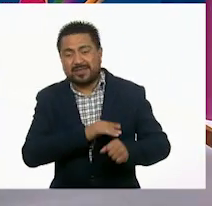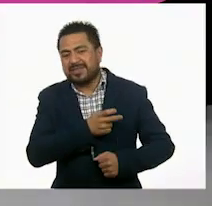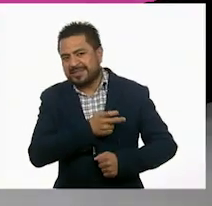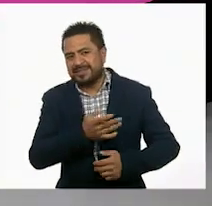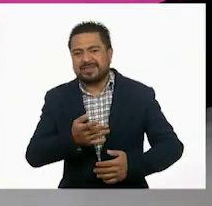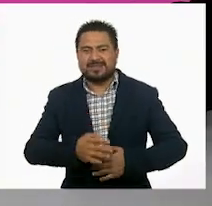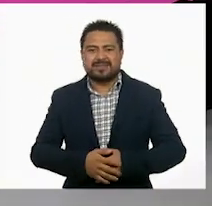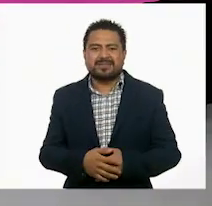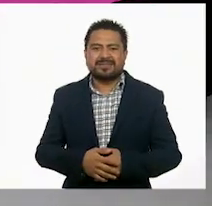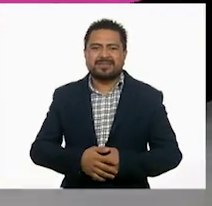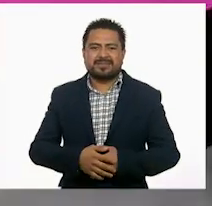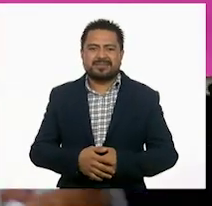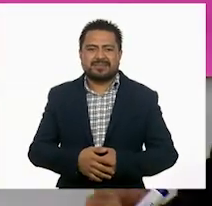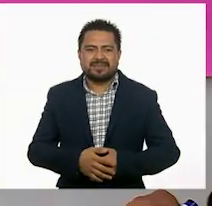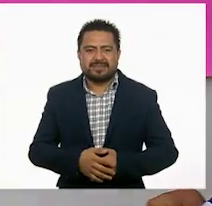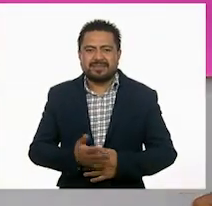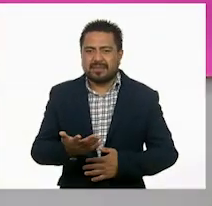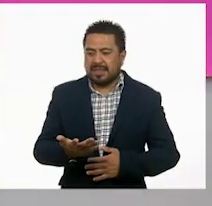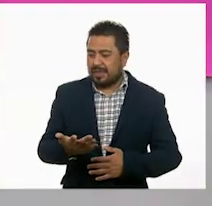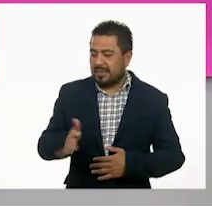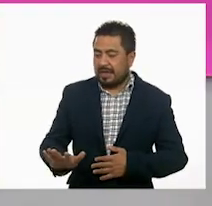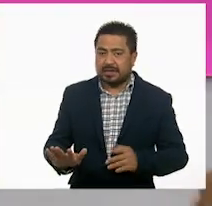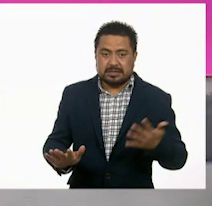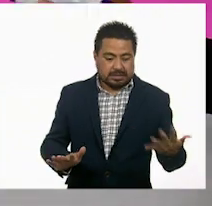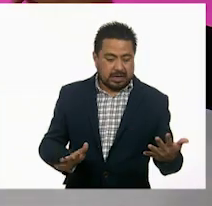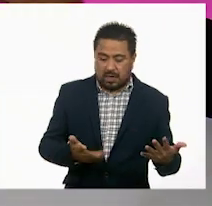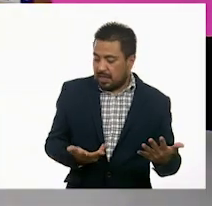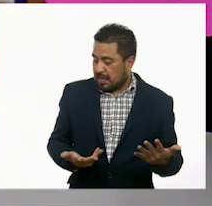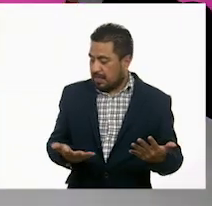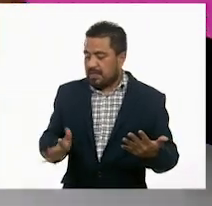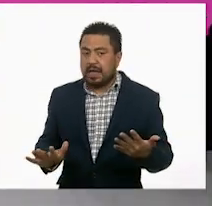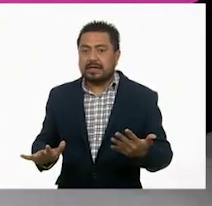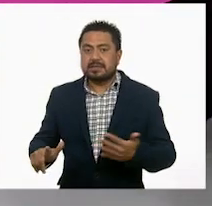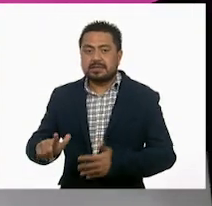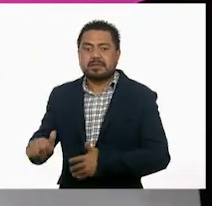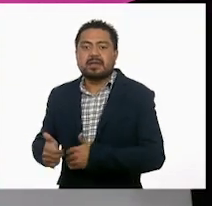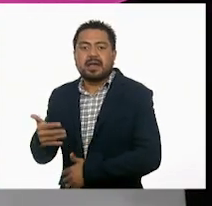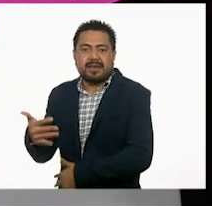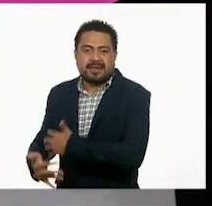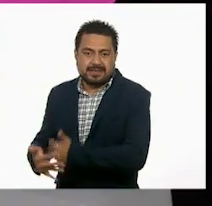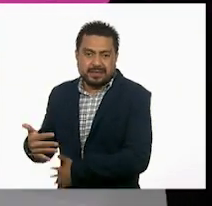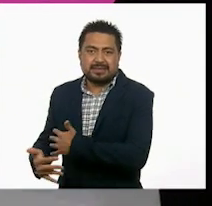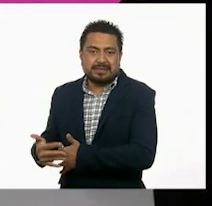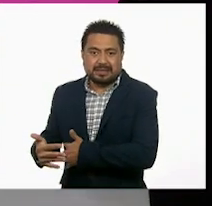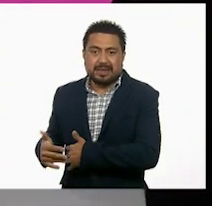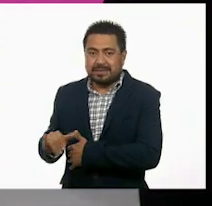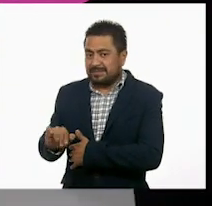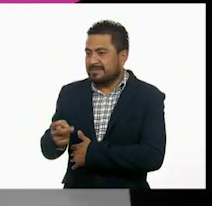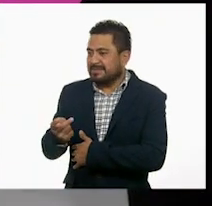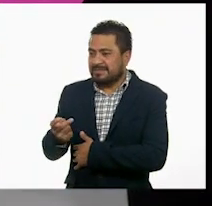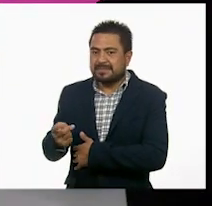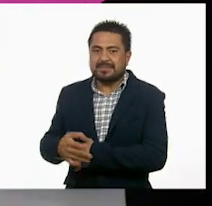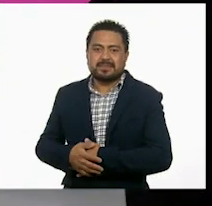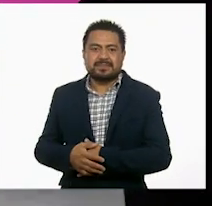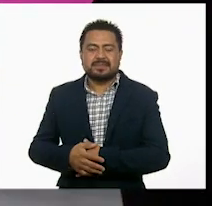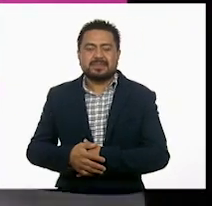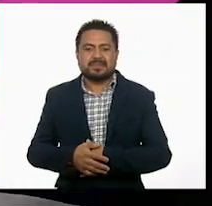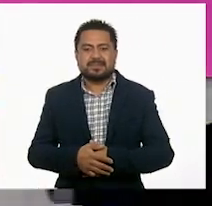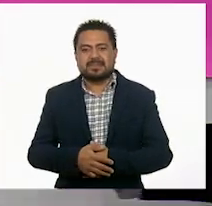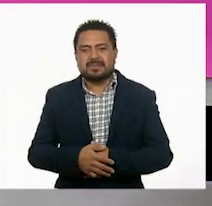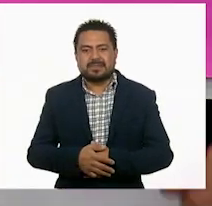bien. 10. 10. ¿Y después? 15. 15, correcto.